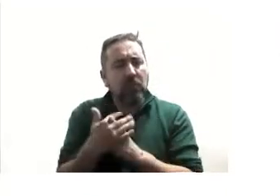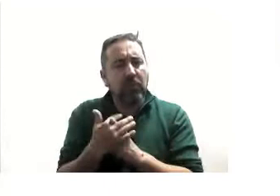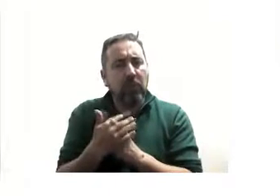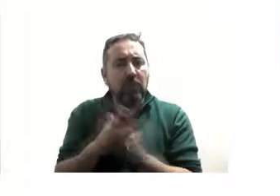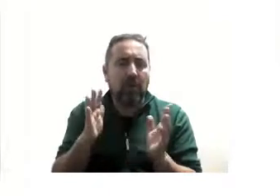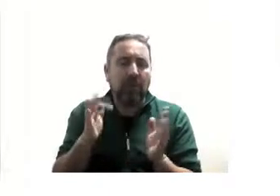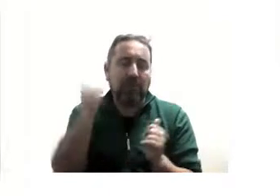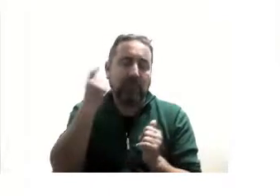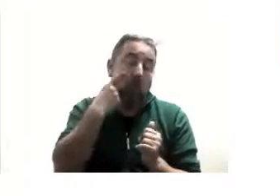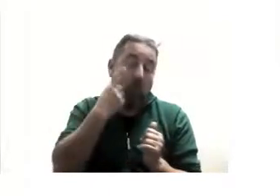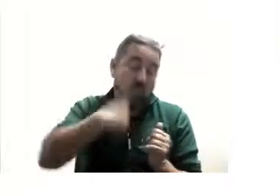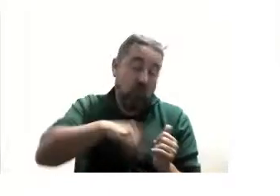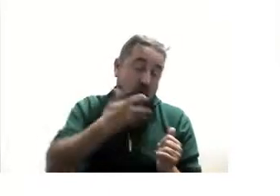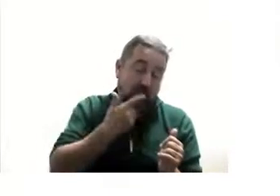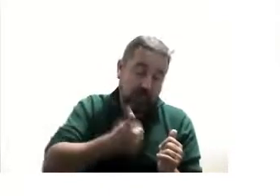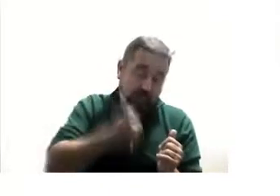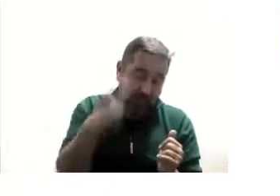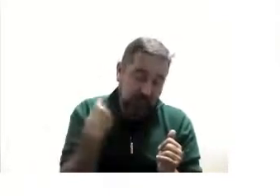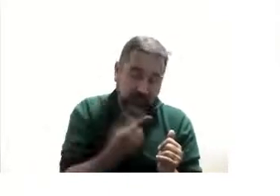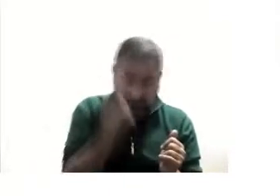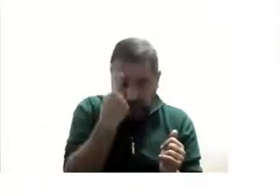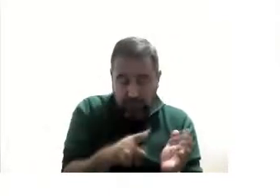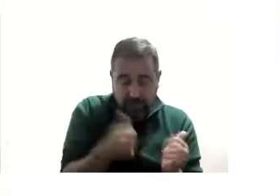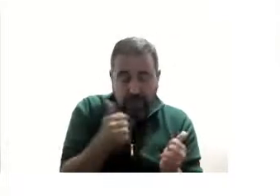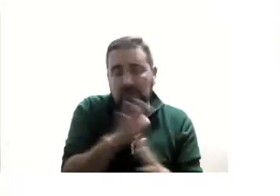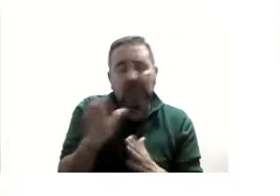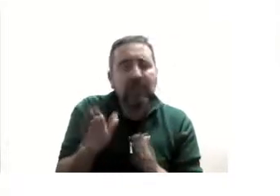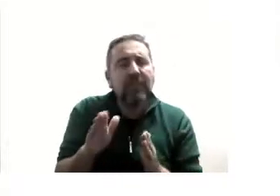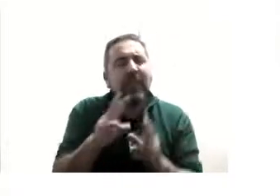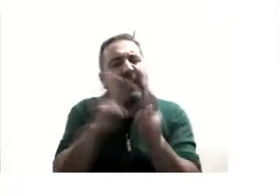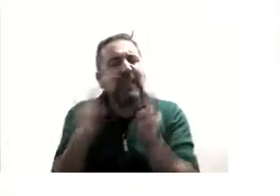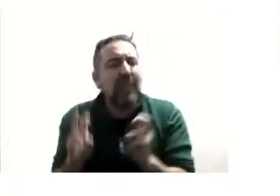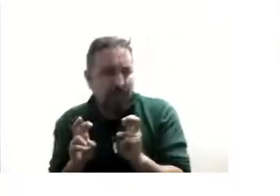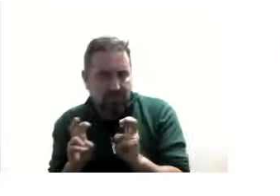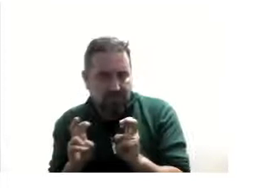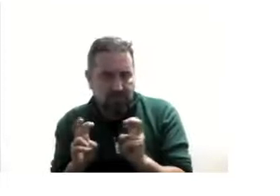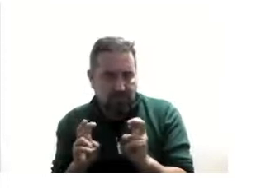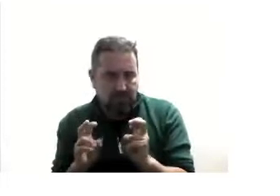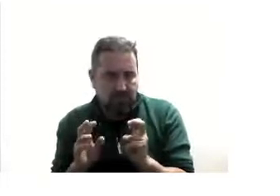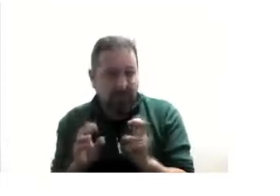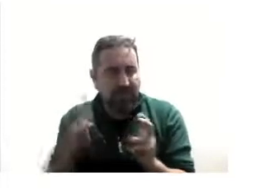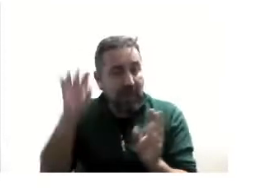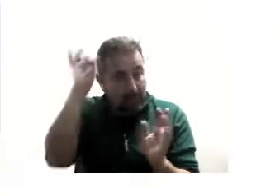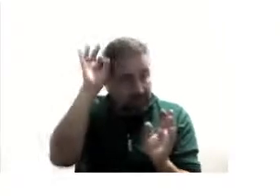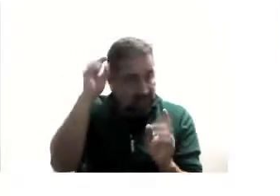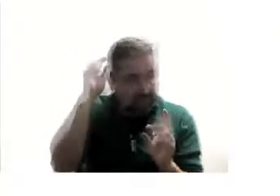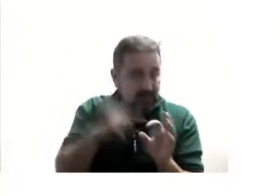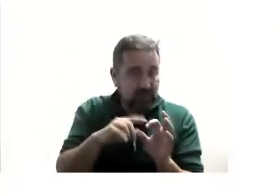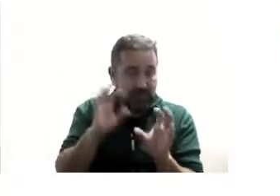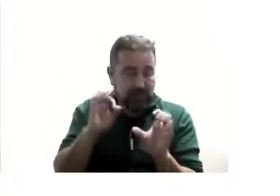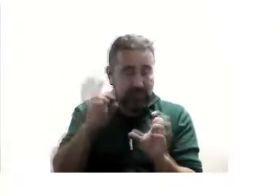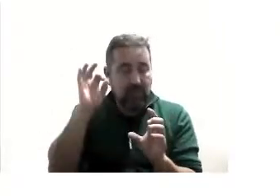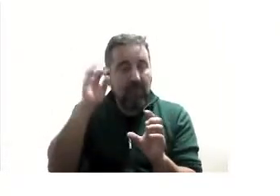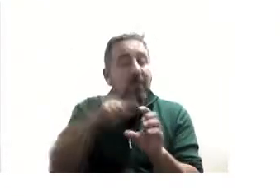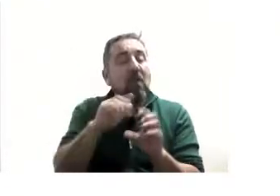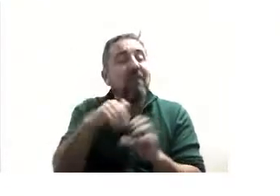quizás lo que más conocemos también, ¿no? En cuanto a la parte externa de los implantes, si